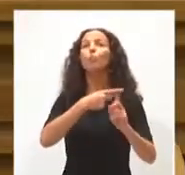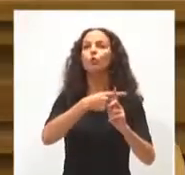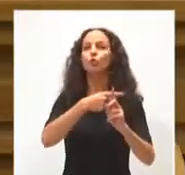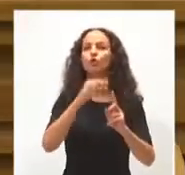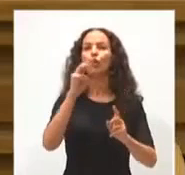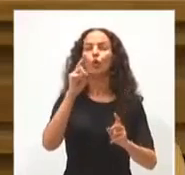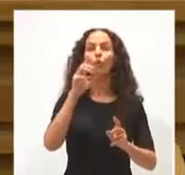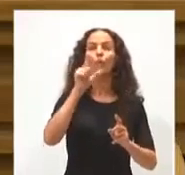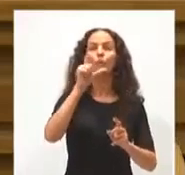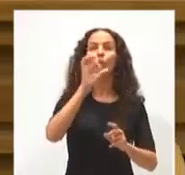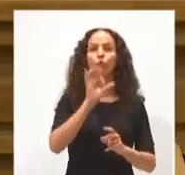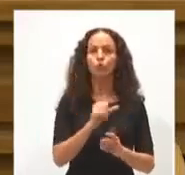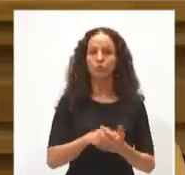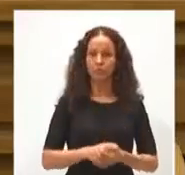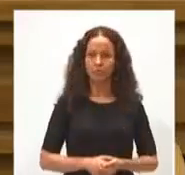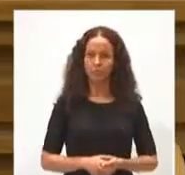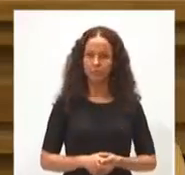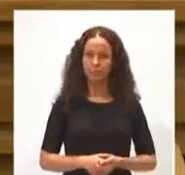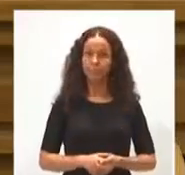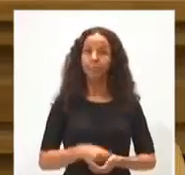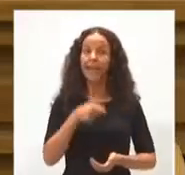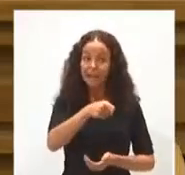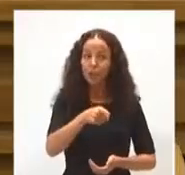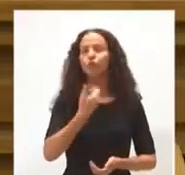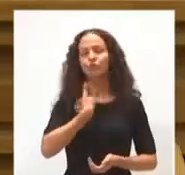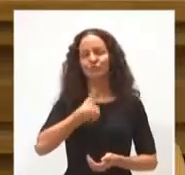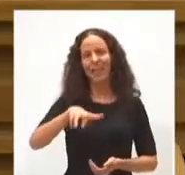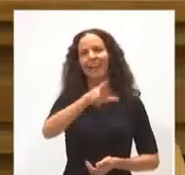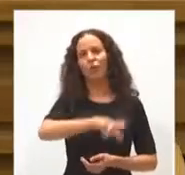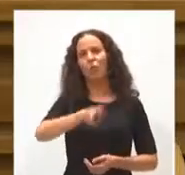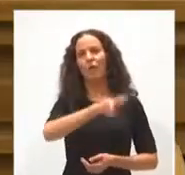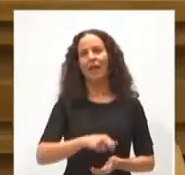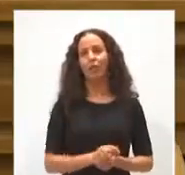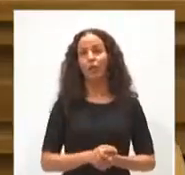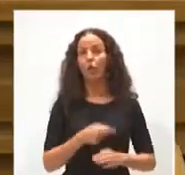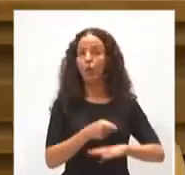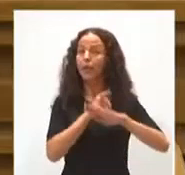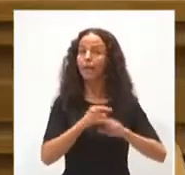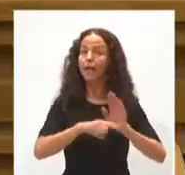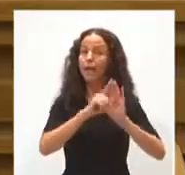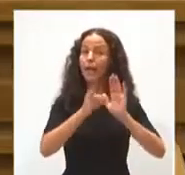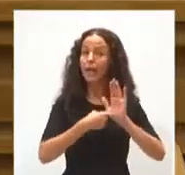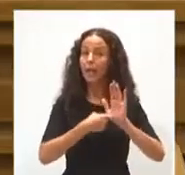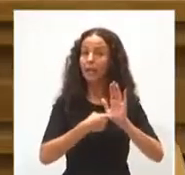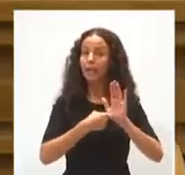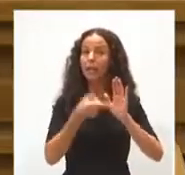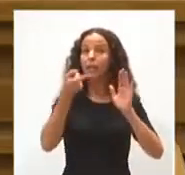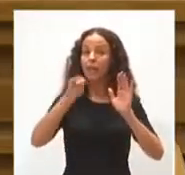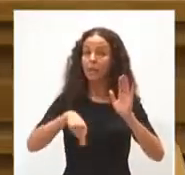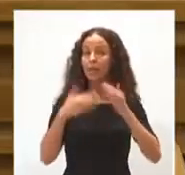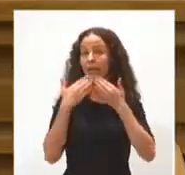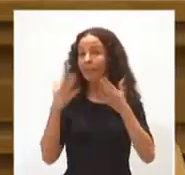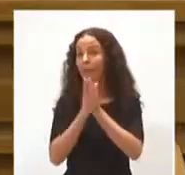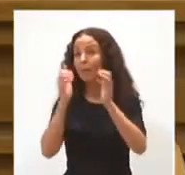como bien saben ustedes hasta eso hemos recuperado lo que obligaba la ley y lo que sin obligar la ley pactamos con